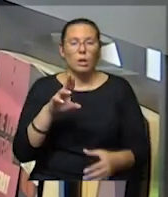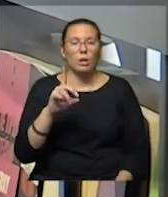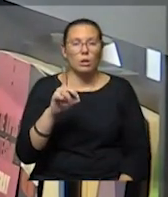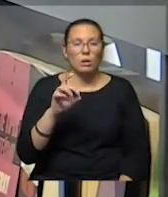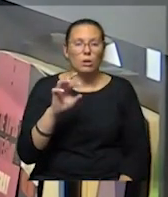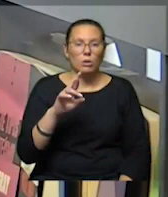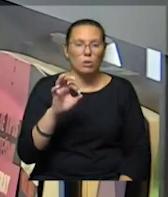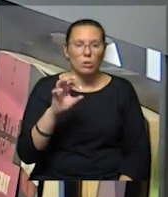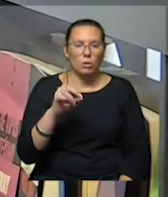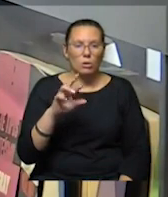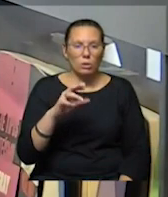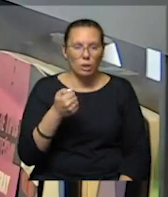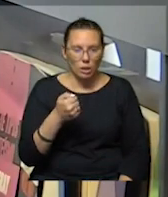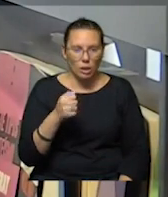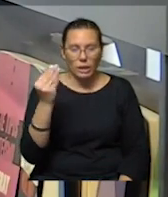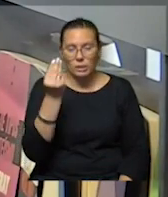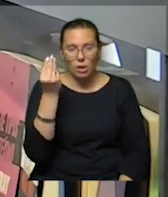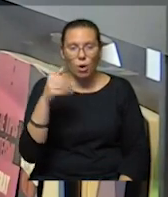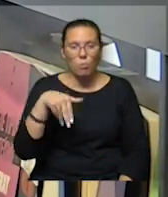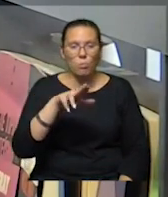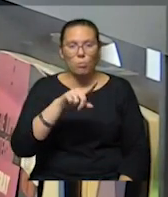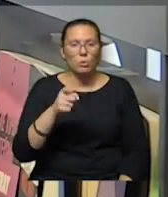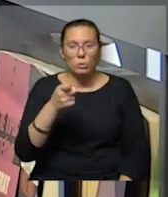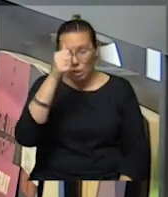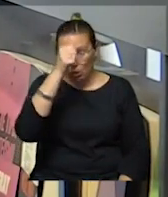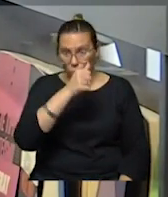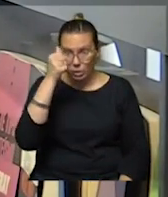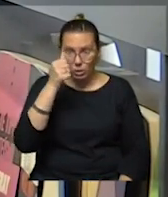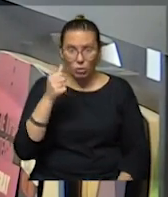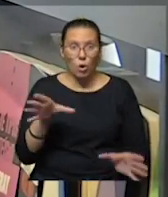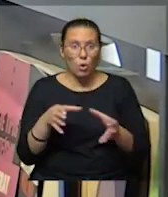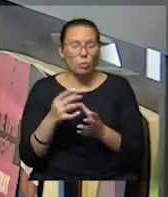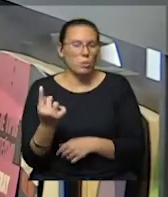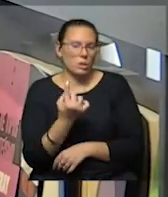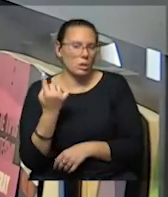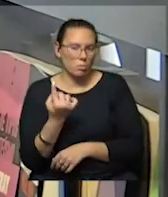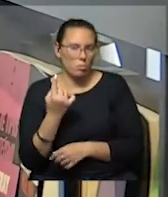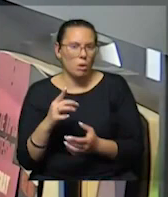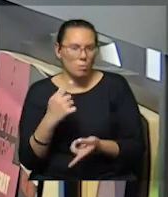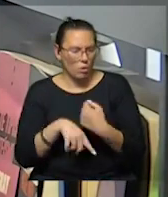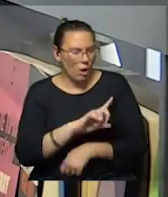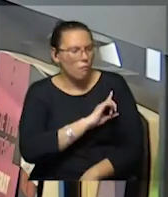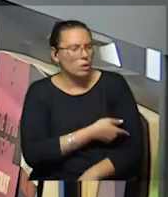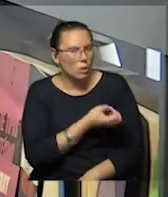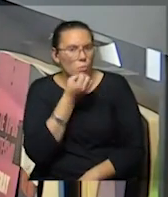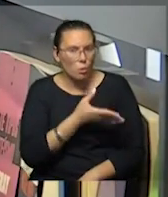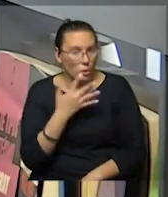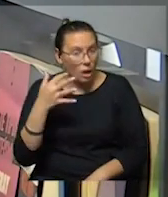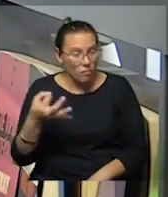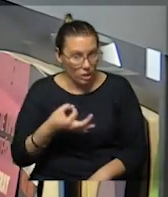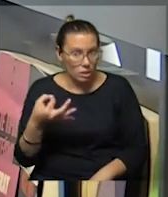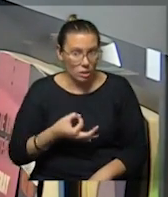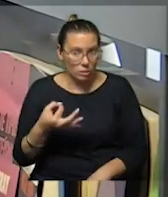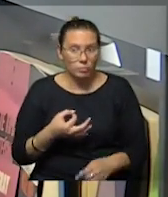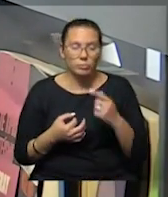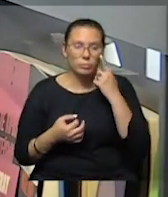el sábado y mux el domingo tremenda a las 2 este mandas independientes pero que tiene una fuerza imponente te los rese